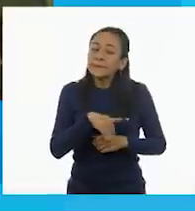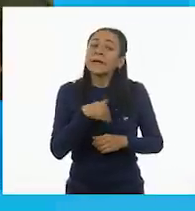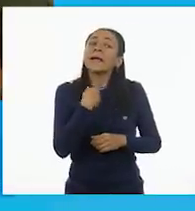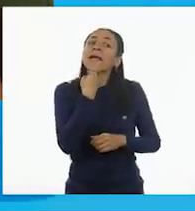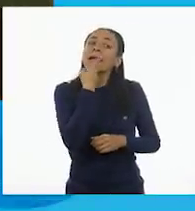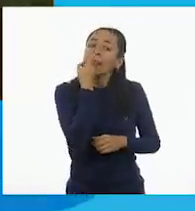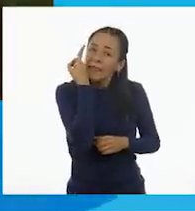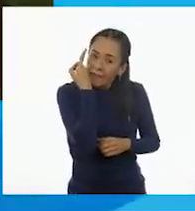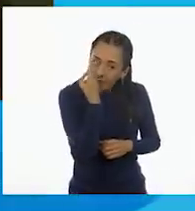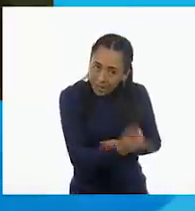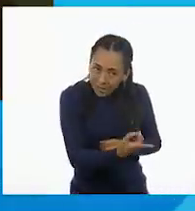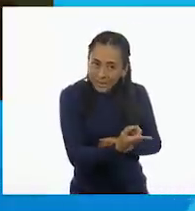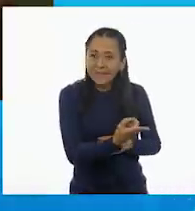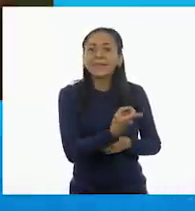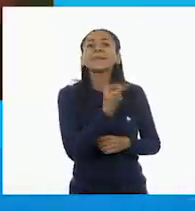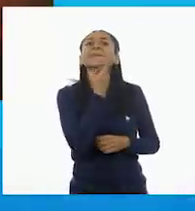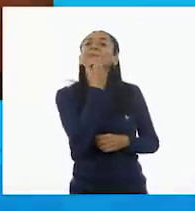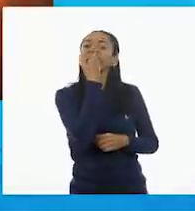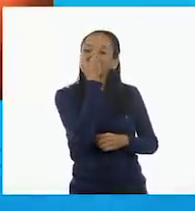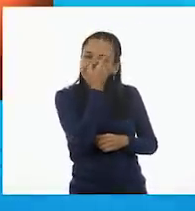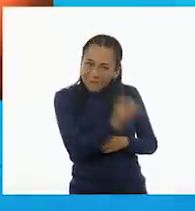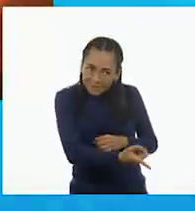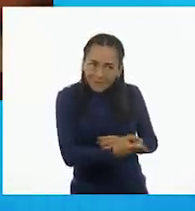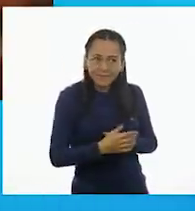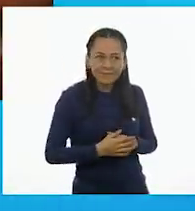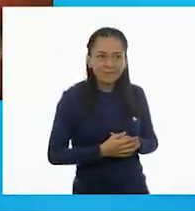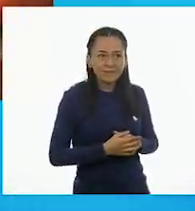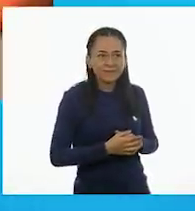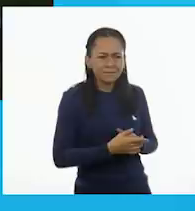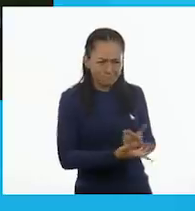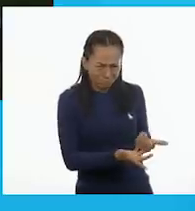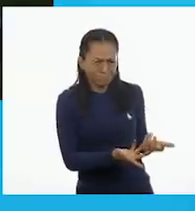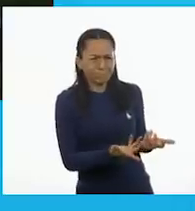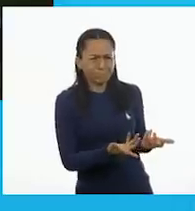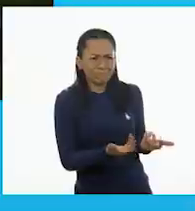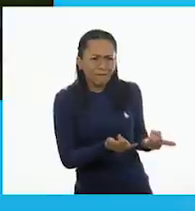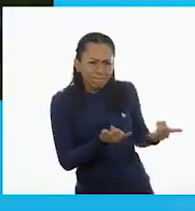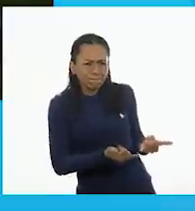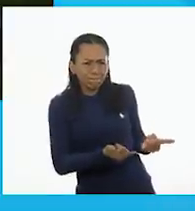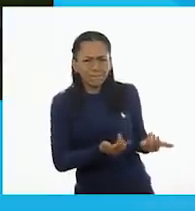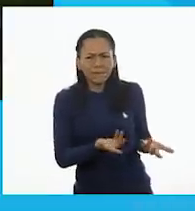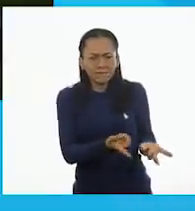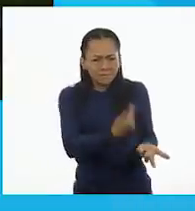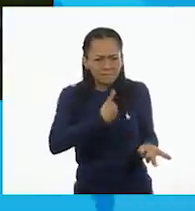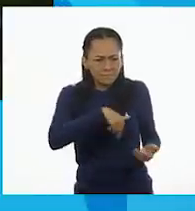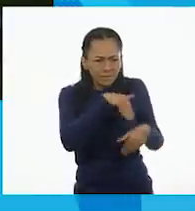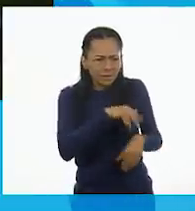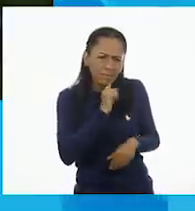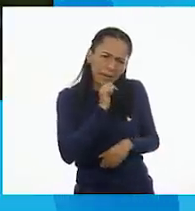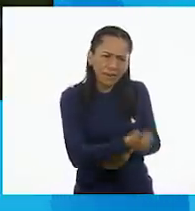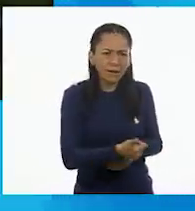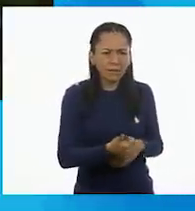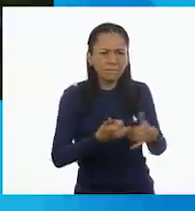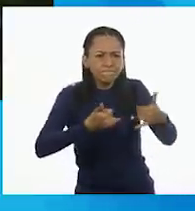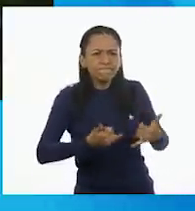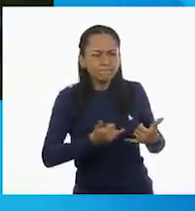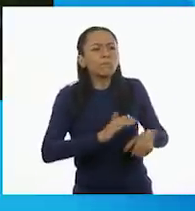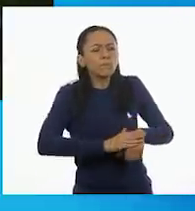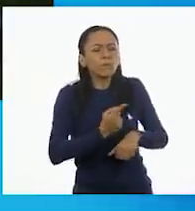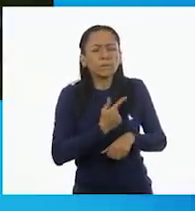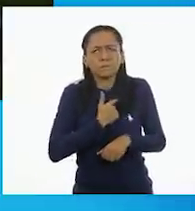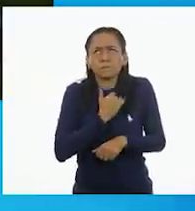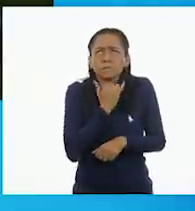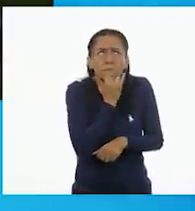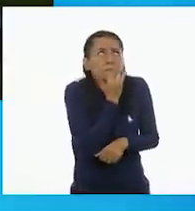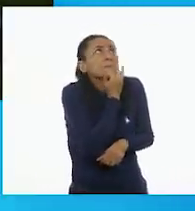Te lo dije. Yo no sé por qué me tenías que desobedecer. Perdón, mamá. Fue un accidente, pero te